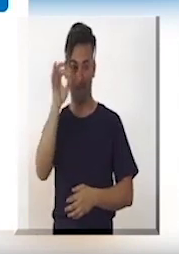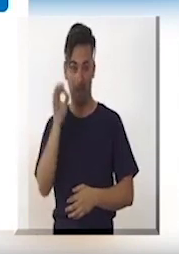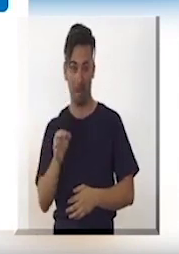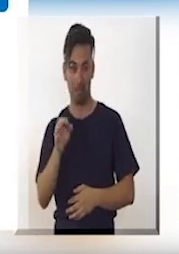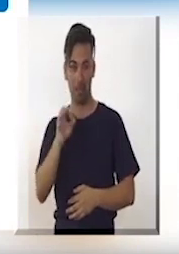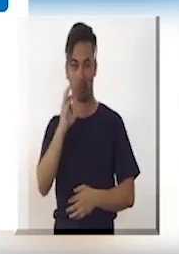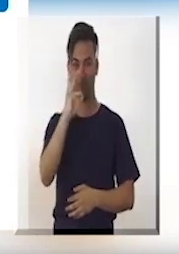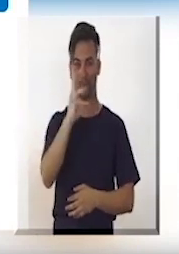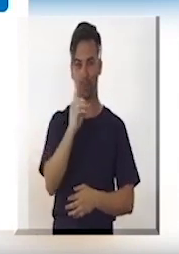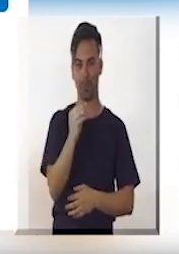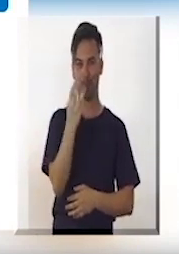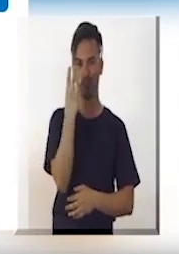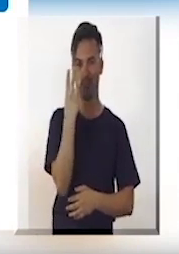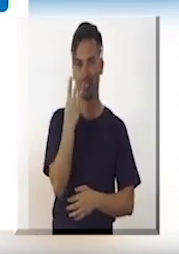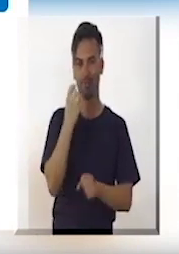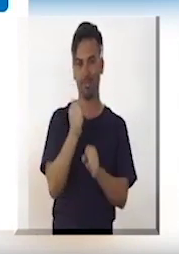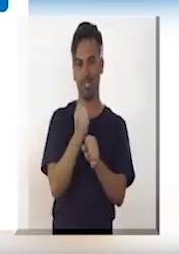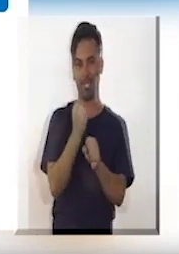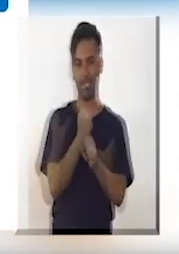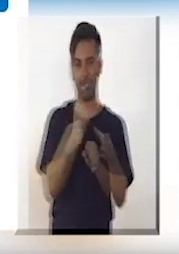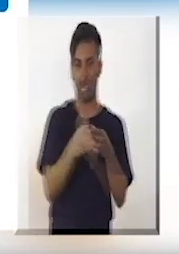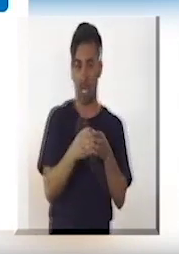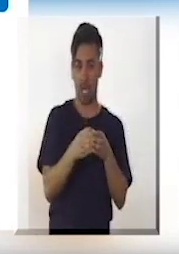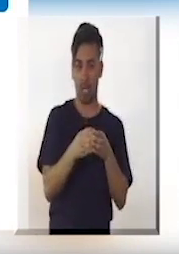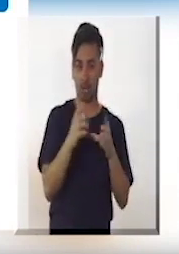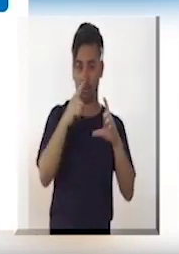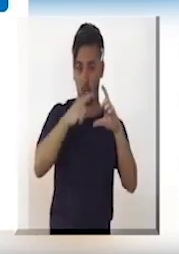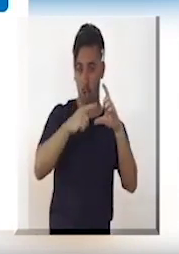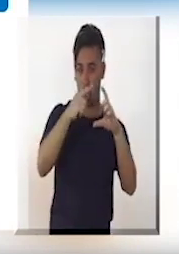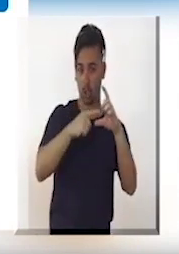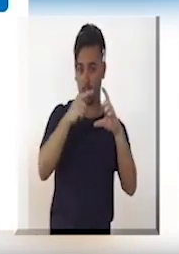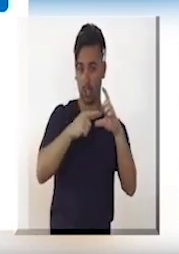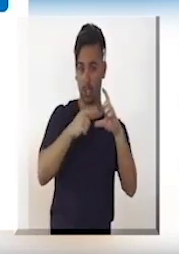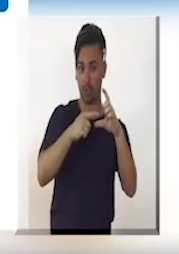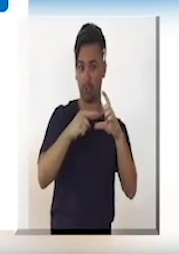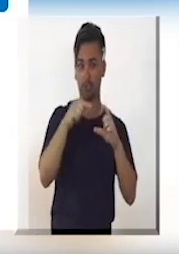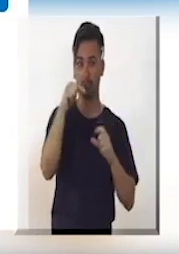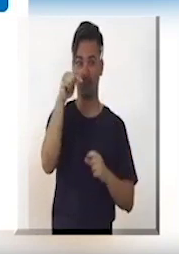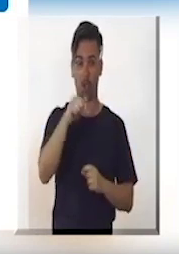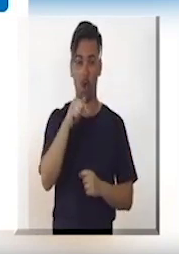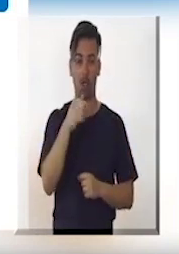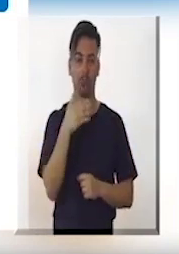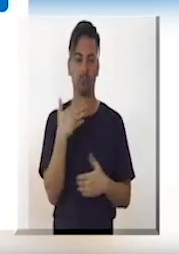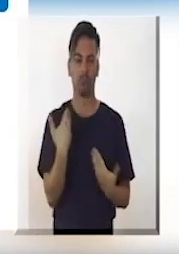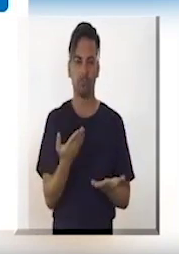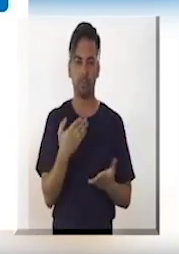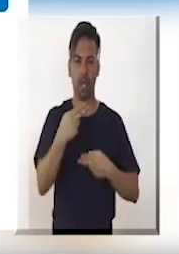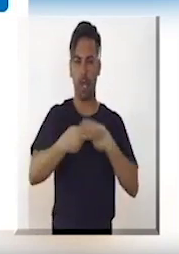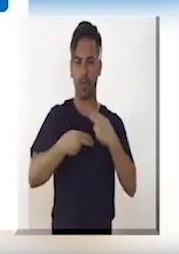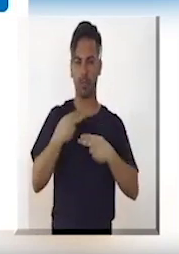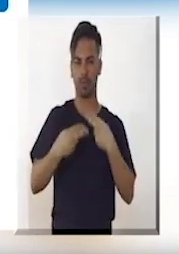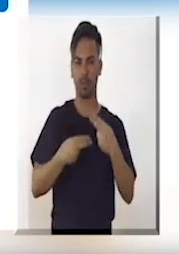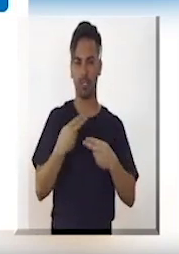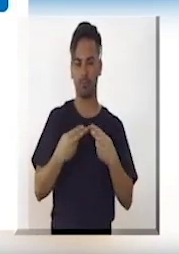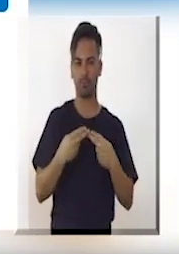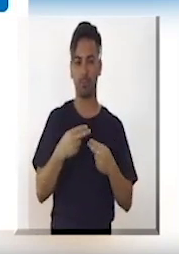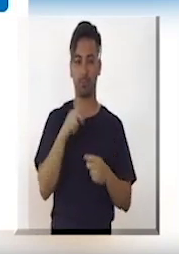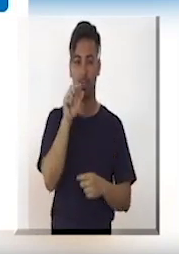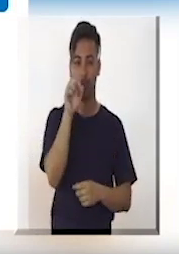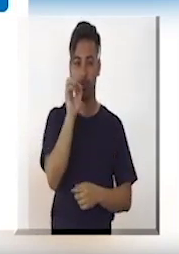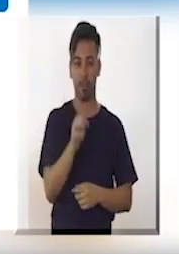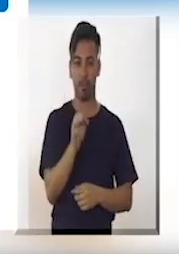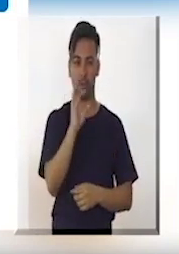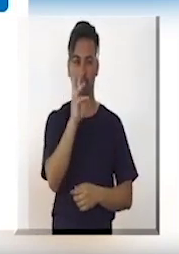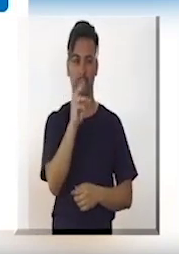trabajo con las variables. Esa unidad. Hoy específicamente nos vamos a dedicar al epígrafe 3.1